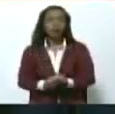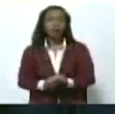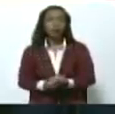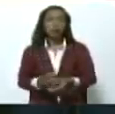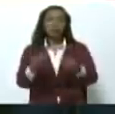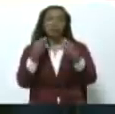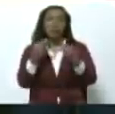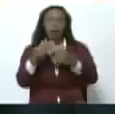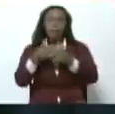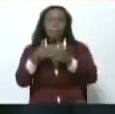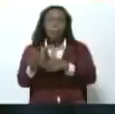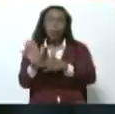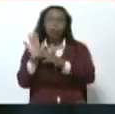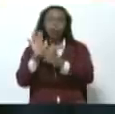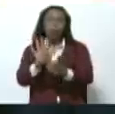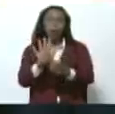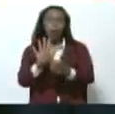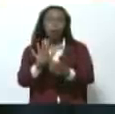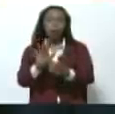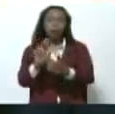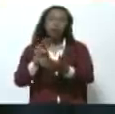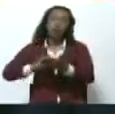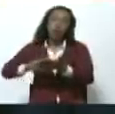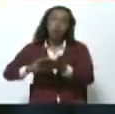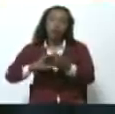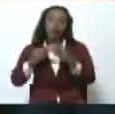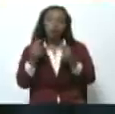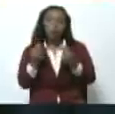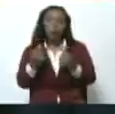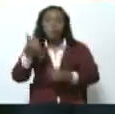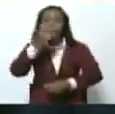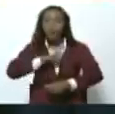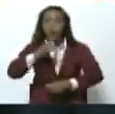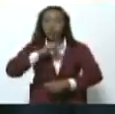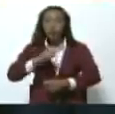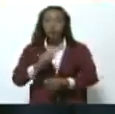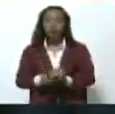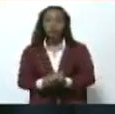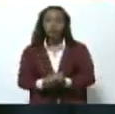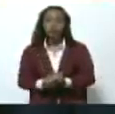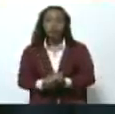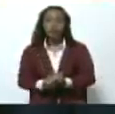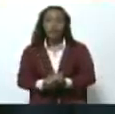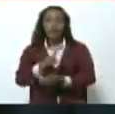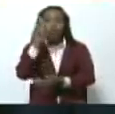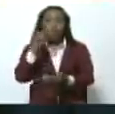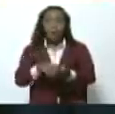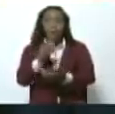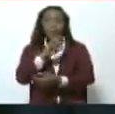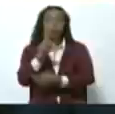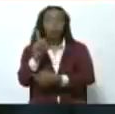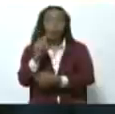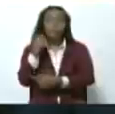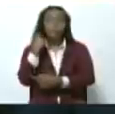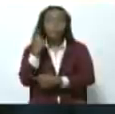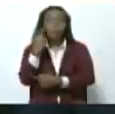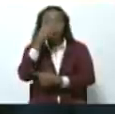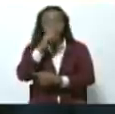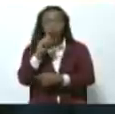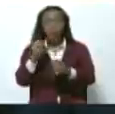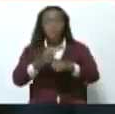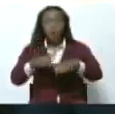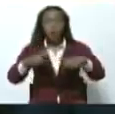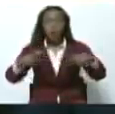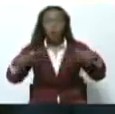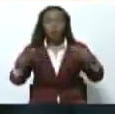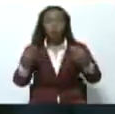para que se abran las compuertas de una recuperación económica sostenida y el 2021 sea el primer año del crecimiento económico.